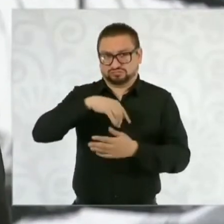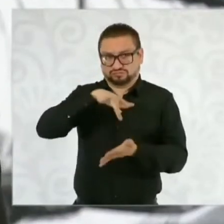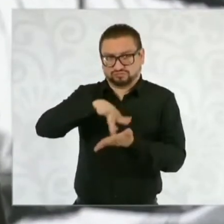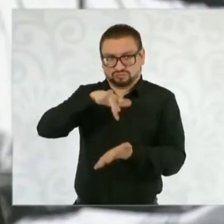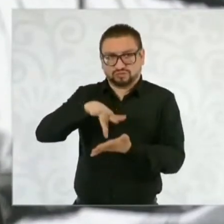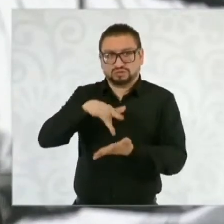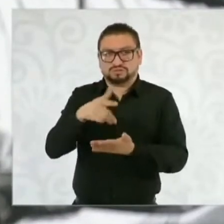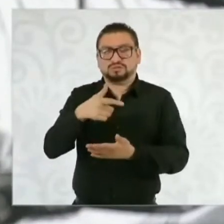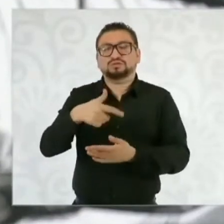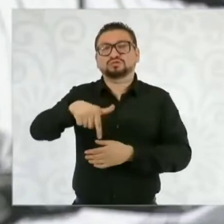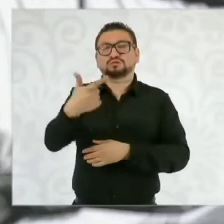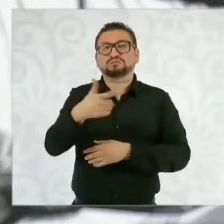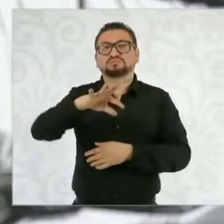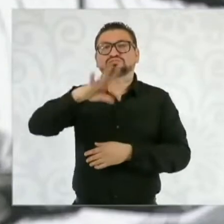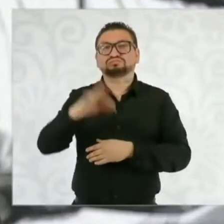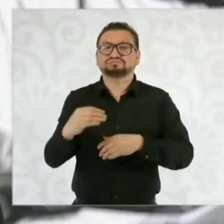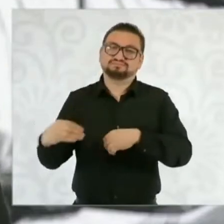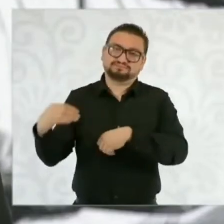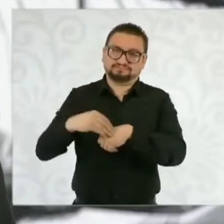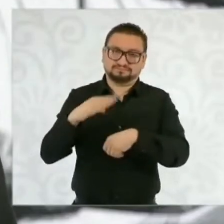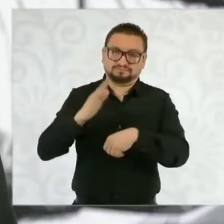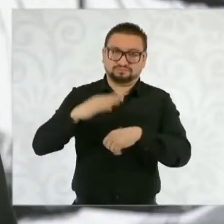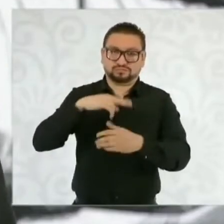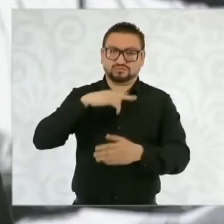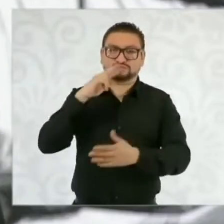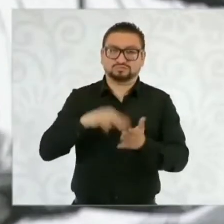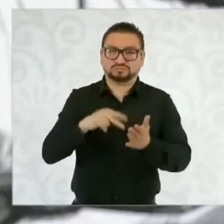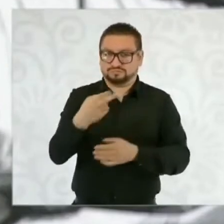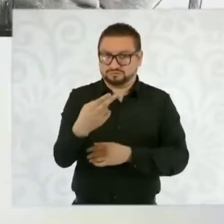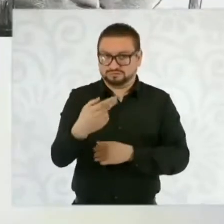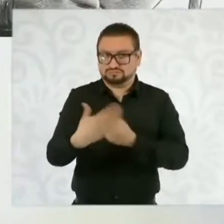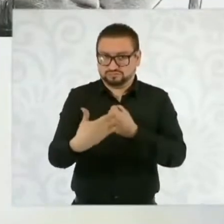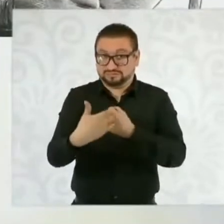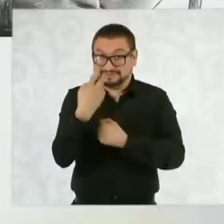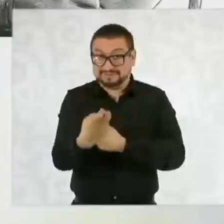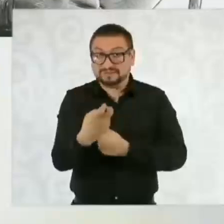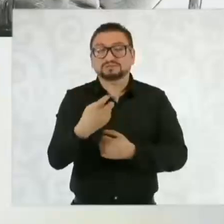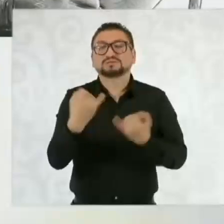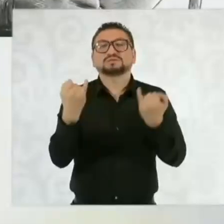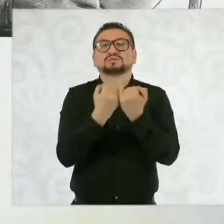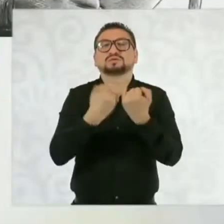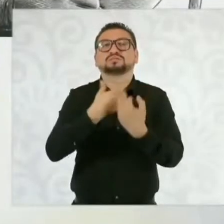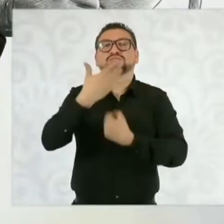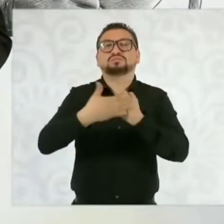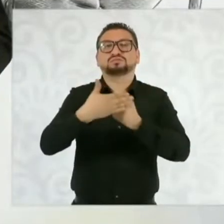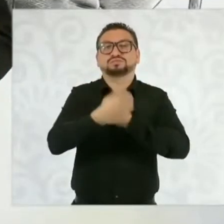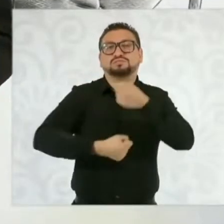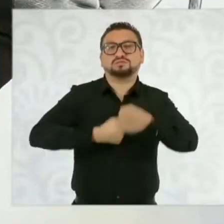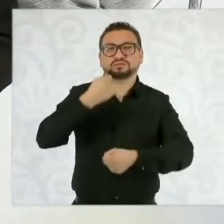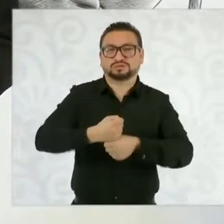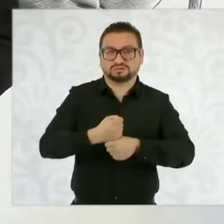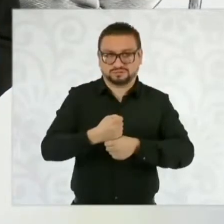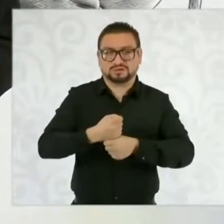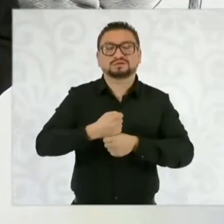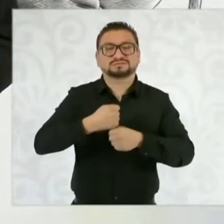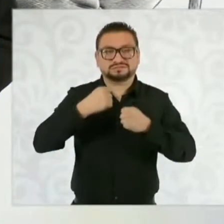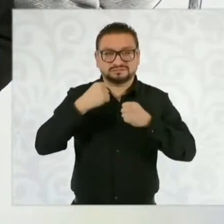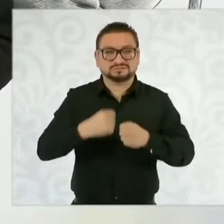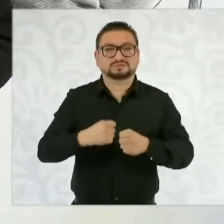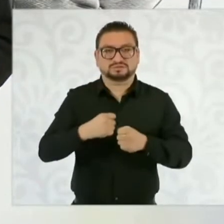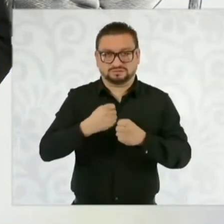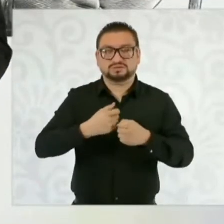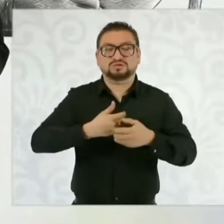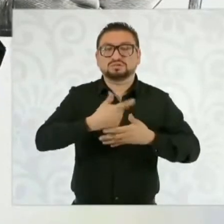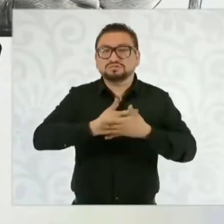haciendo con el aumento salarial del 12% para el año 2025, sino además porque el próximo año vamos a tener la publicación de la